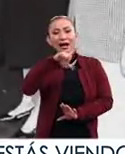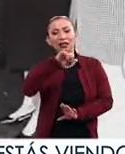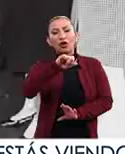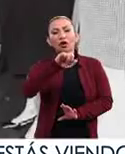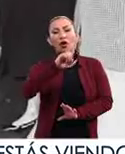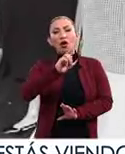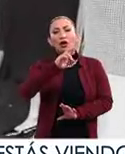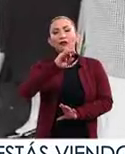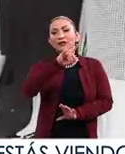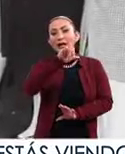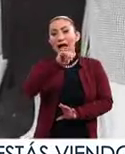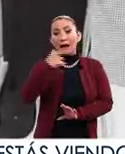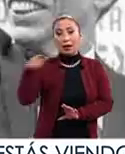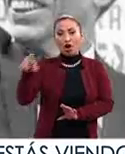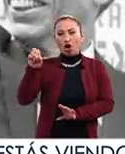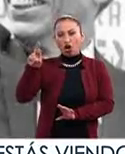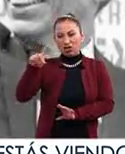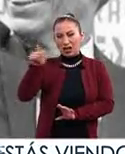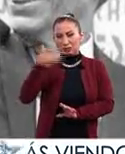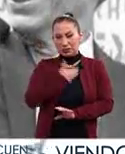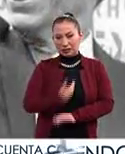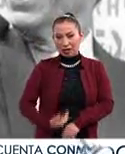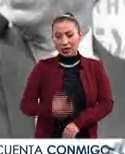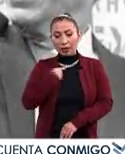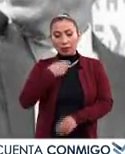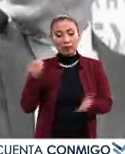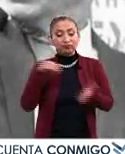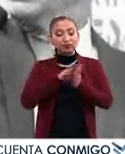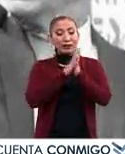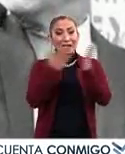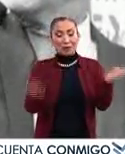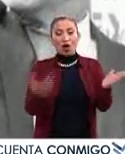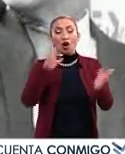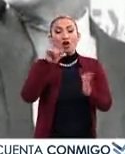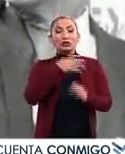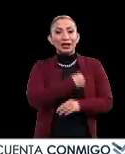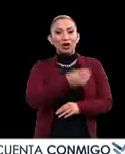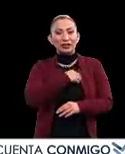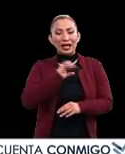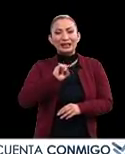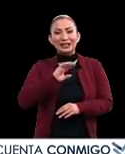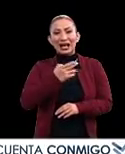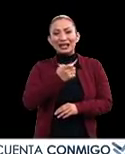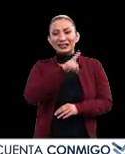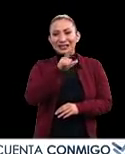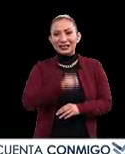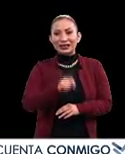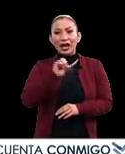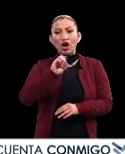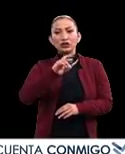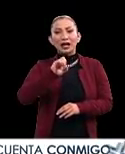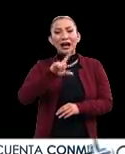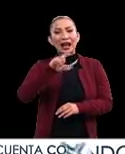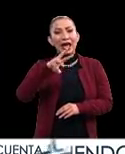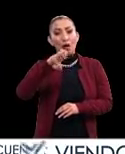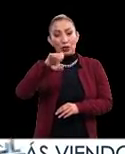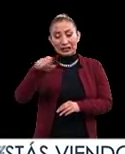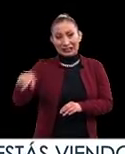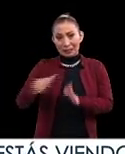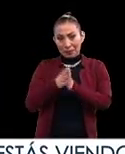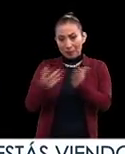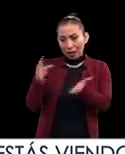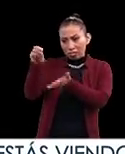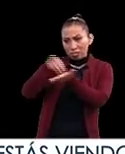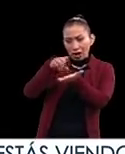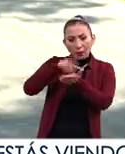Orfila Reynal por Díaz Ordaz tras publicarse Los hijos de Sánchez, del antropólogo Oscar Lewis. El texto